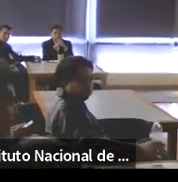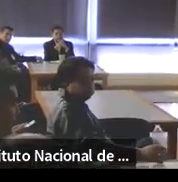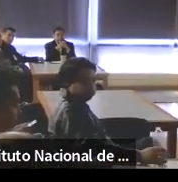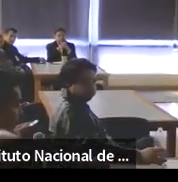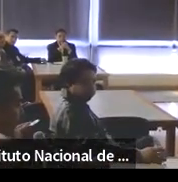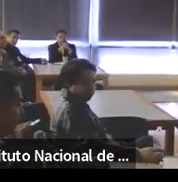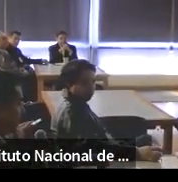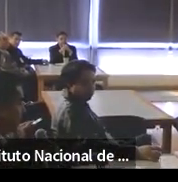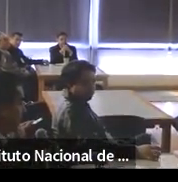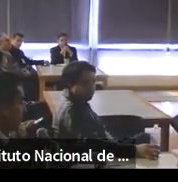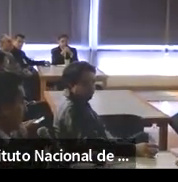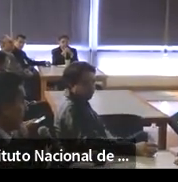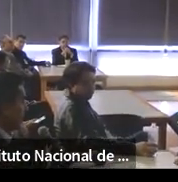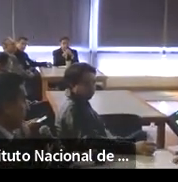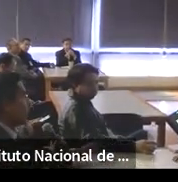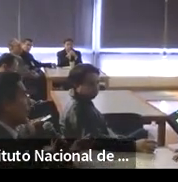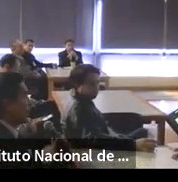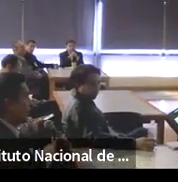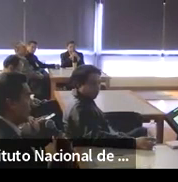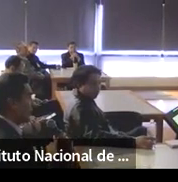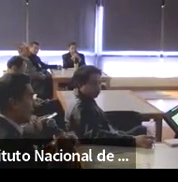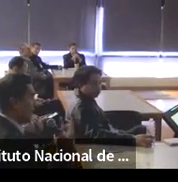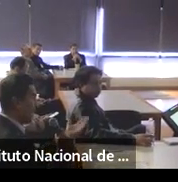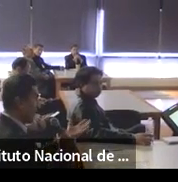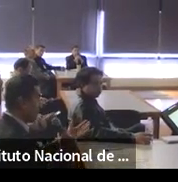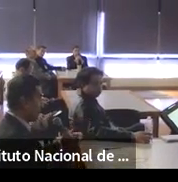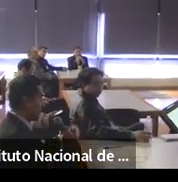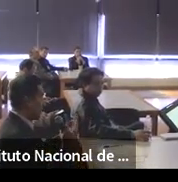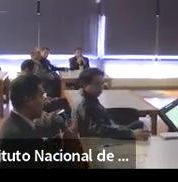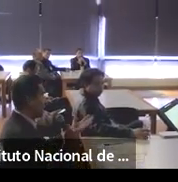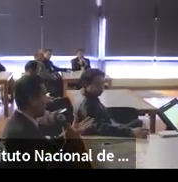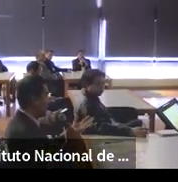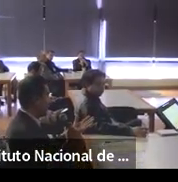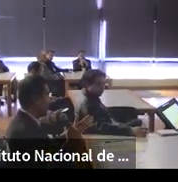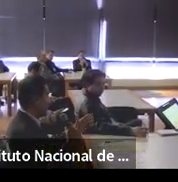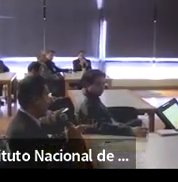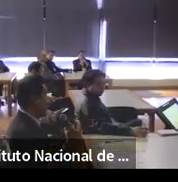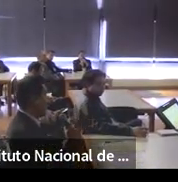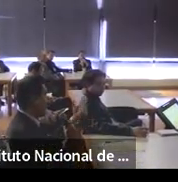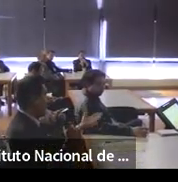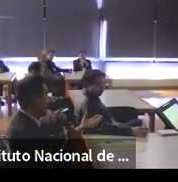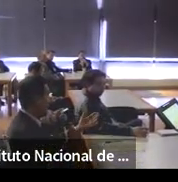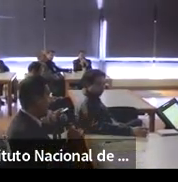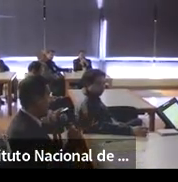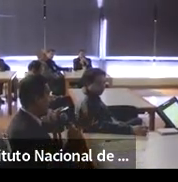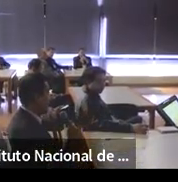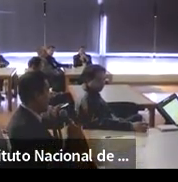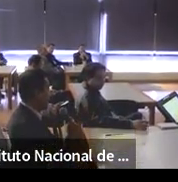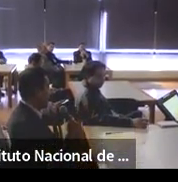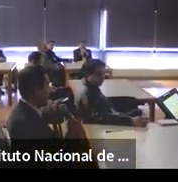nuestra competencia Tratamos de evaluar Cuál era la situación y